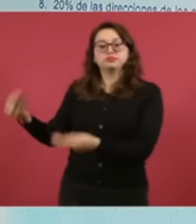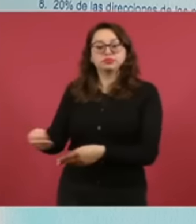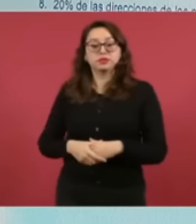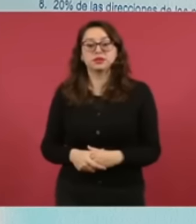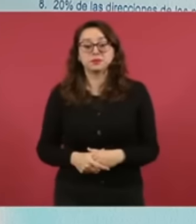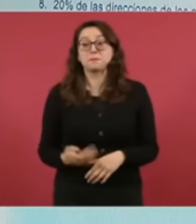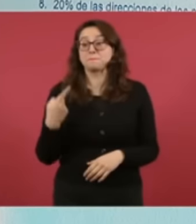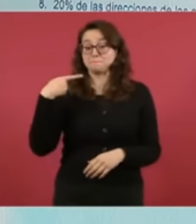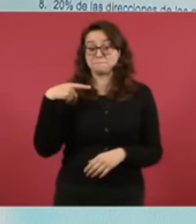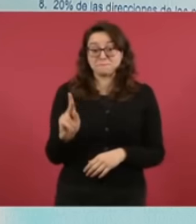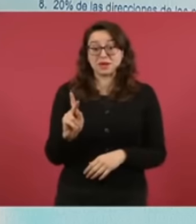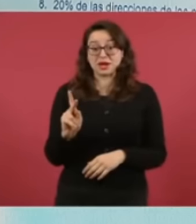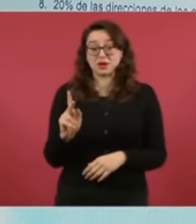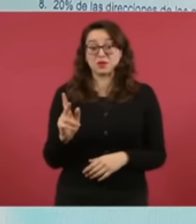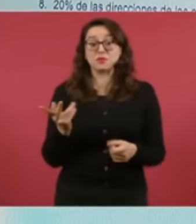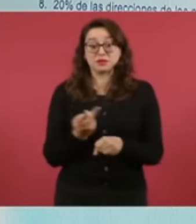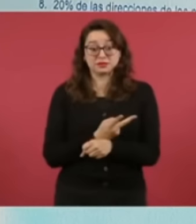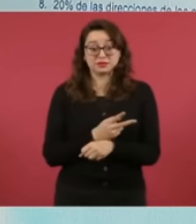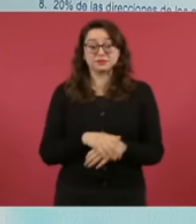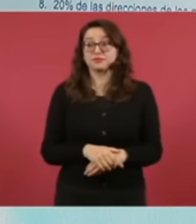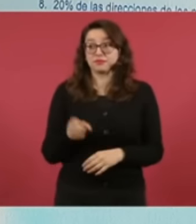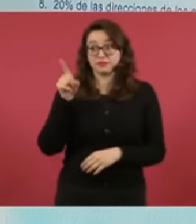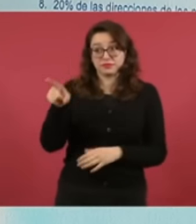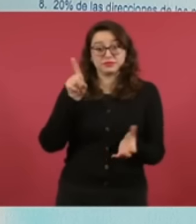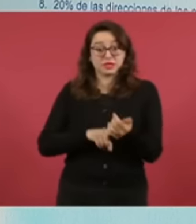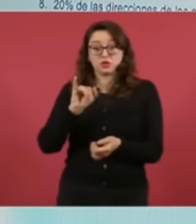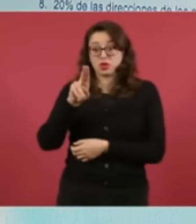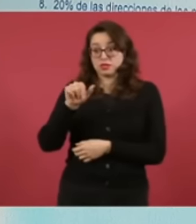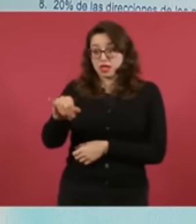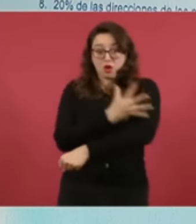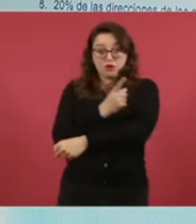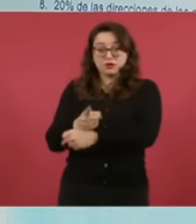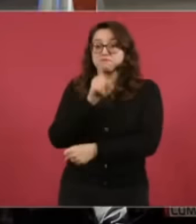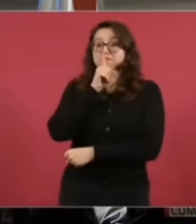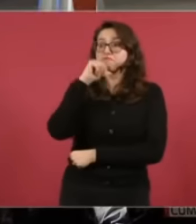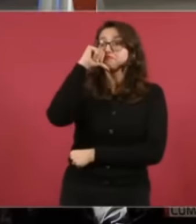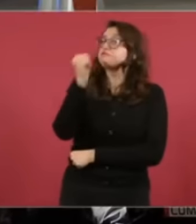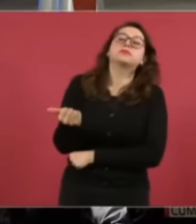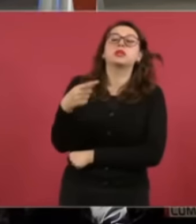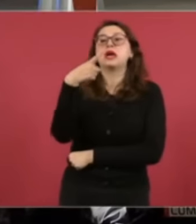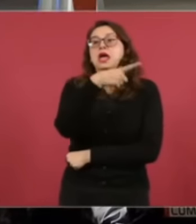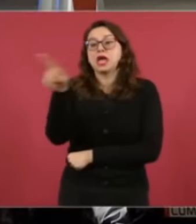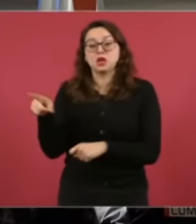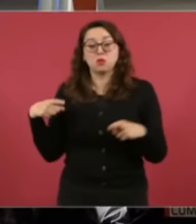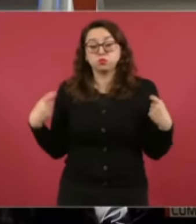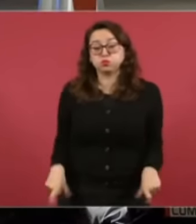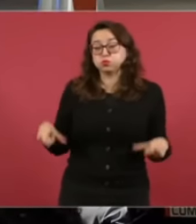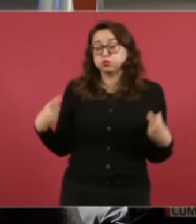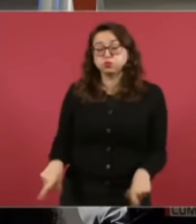los consejeros, ganan más que el presidente. Además, tienen una tarjeta de